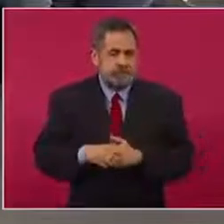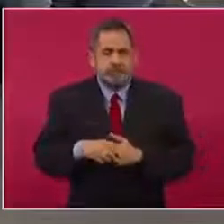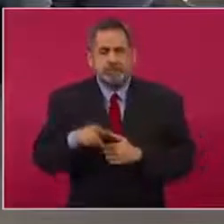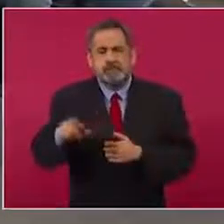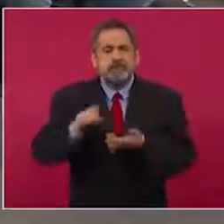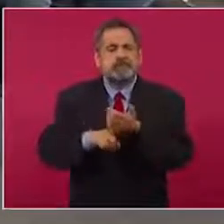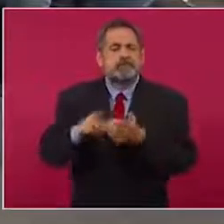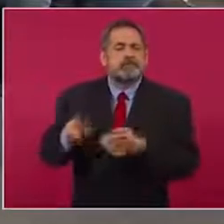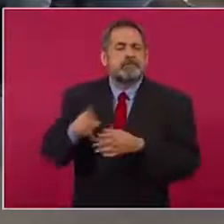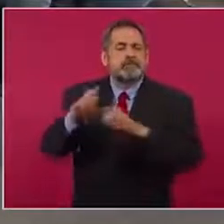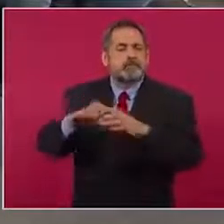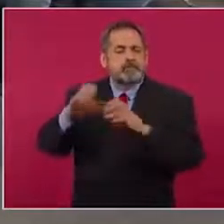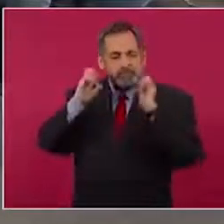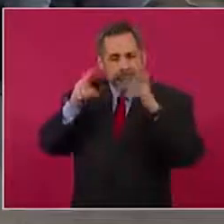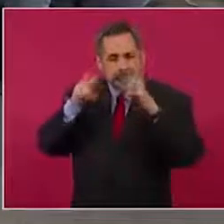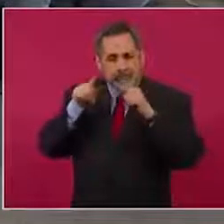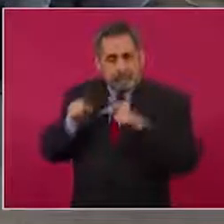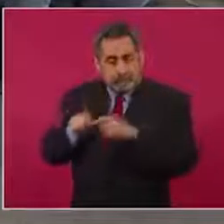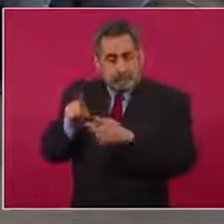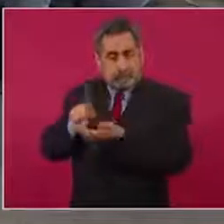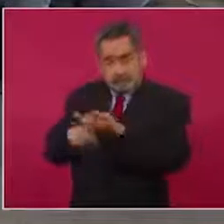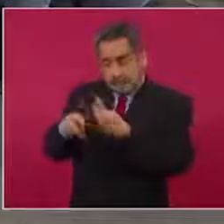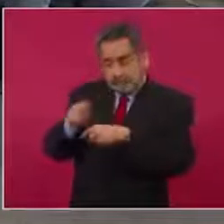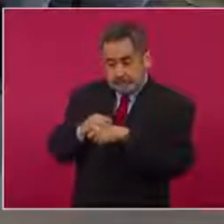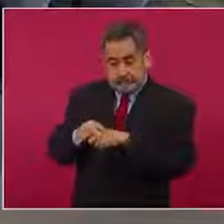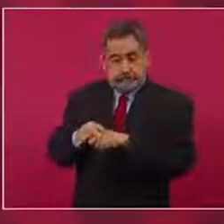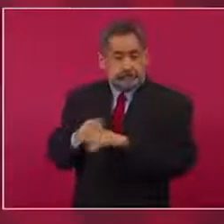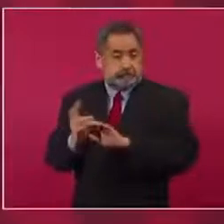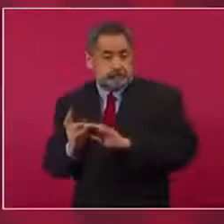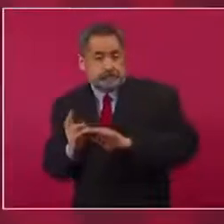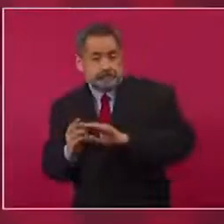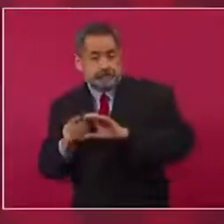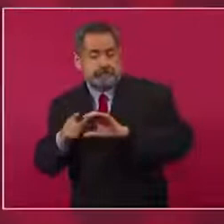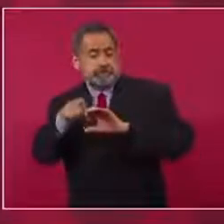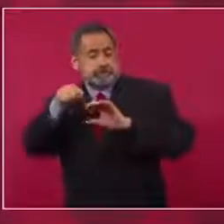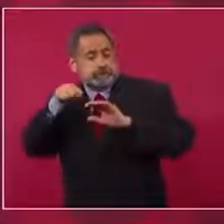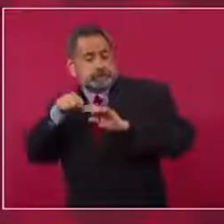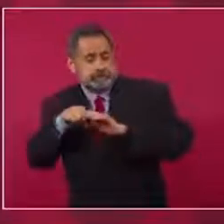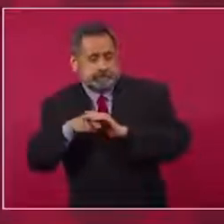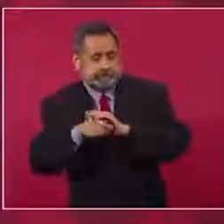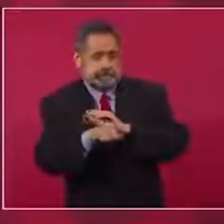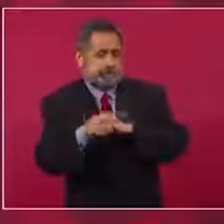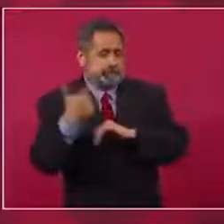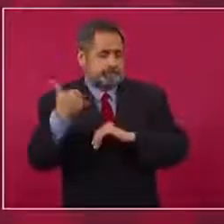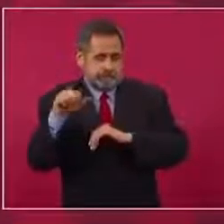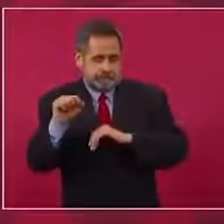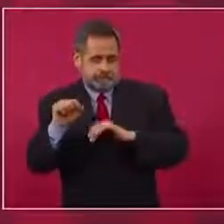Cactus. Se trae esa línea, ese gasoducto